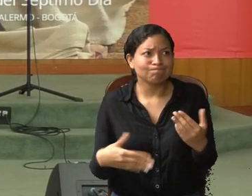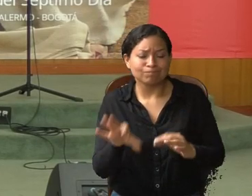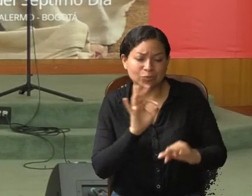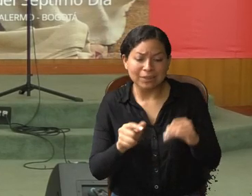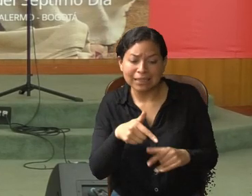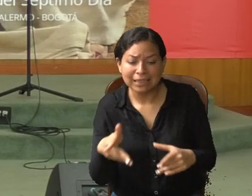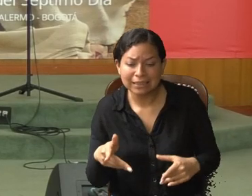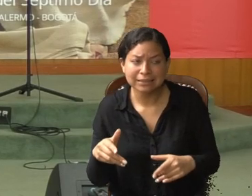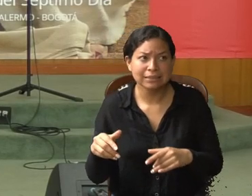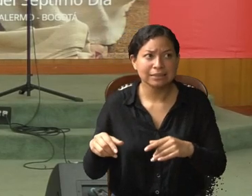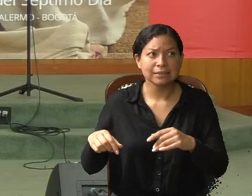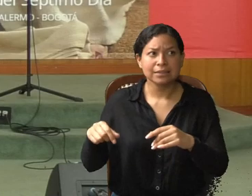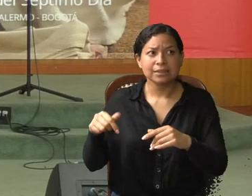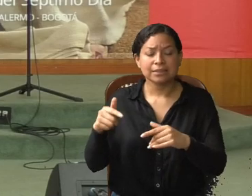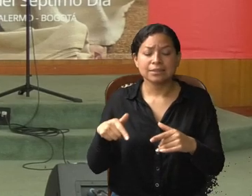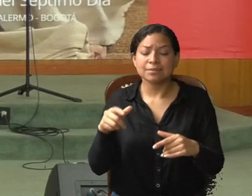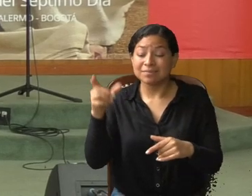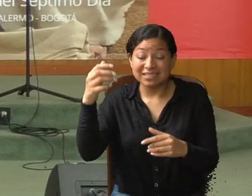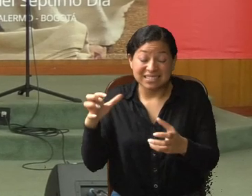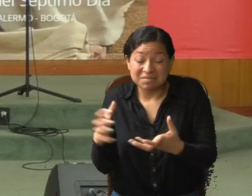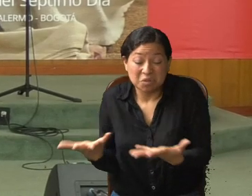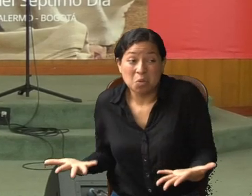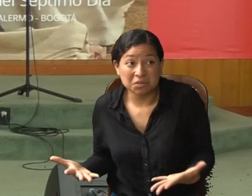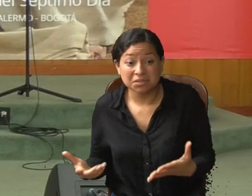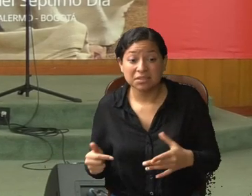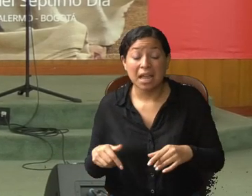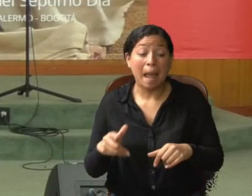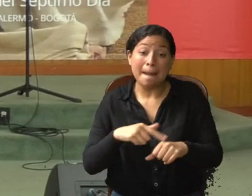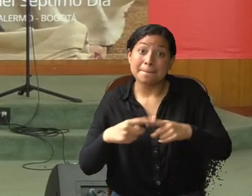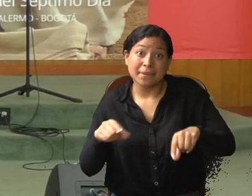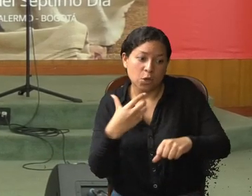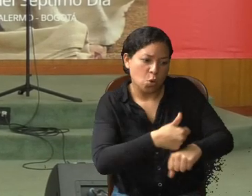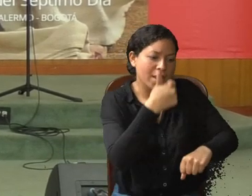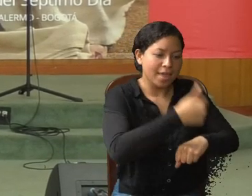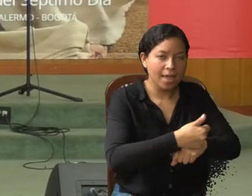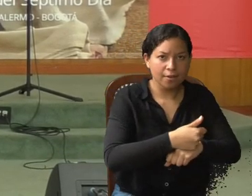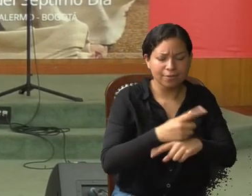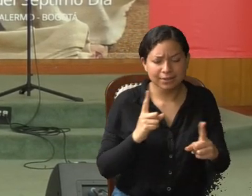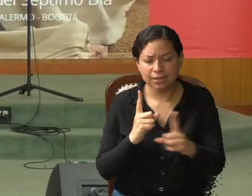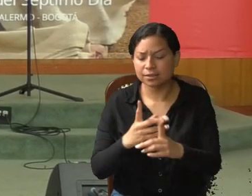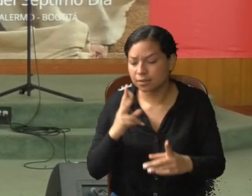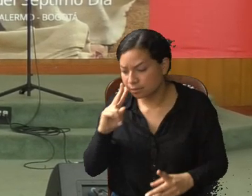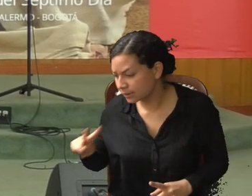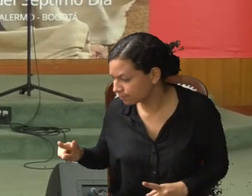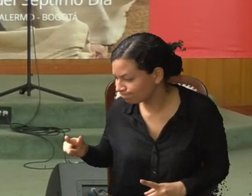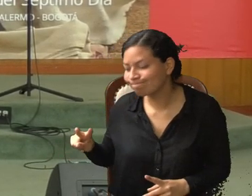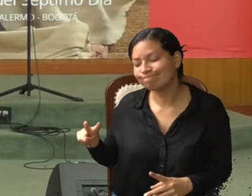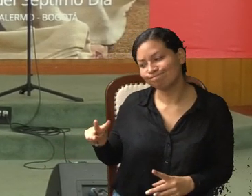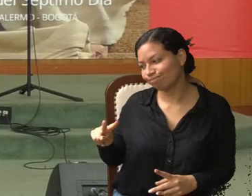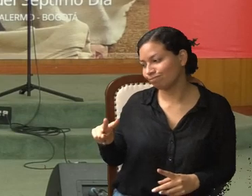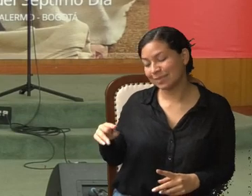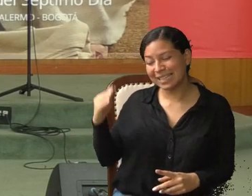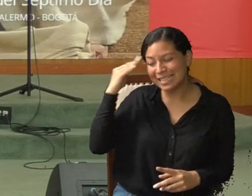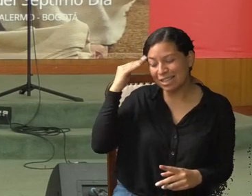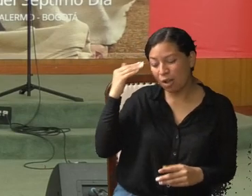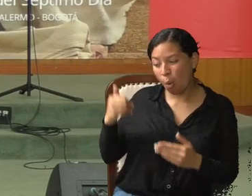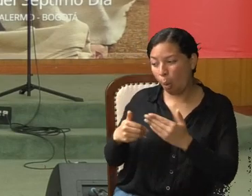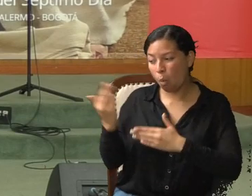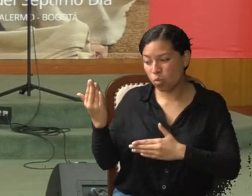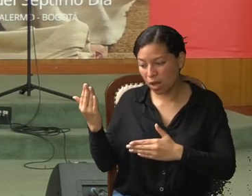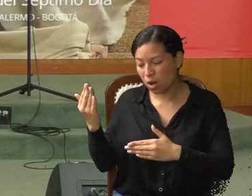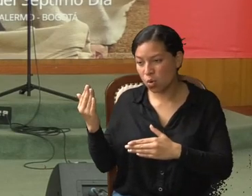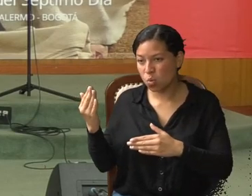supervisor, que era una persona de más experiencia, se acercó, revisó el metal y le dijo: Vicente, vamos a intentar con una nueva máquina